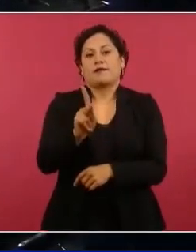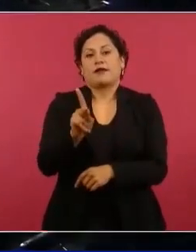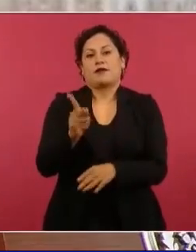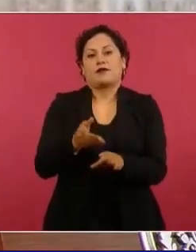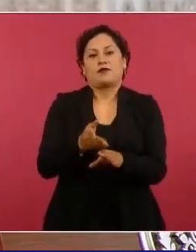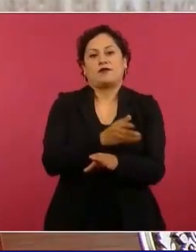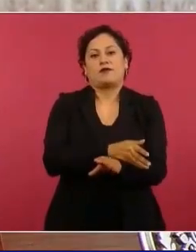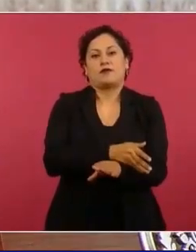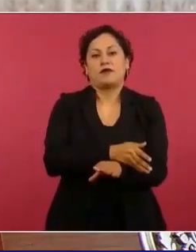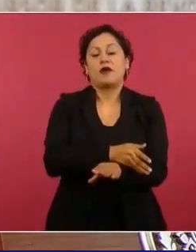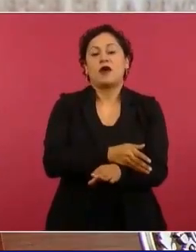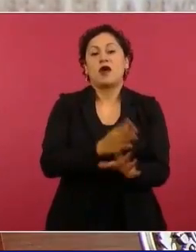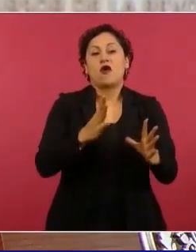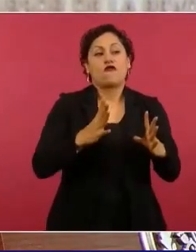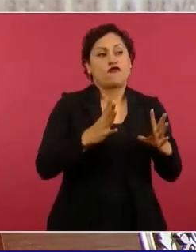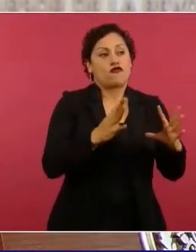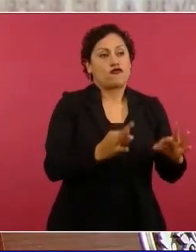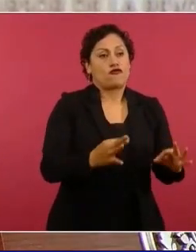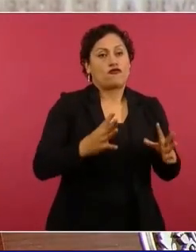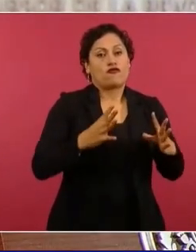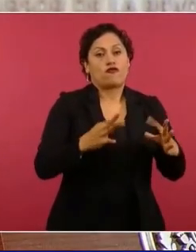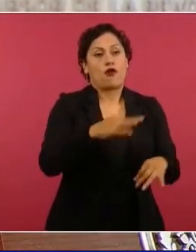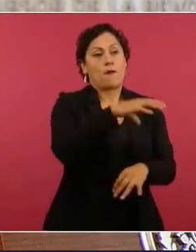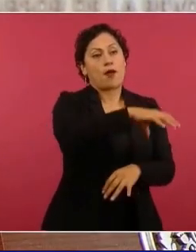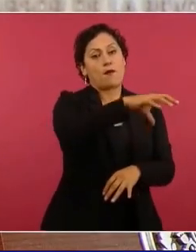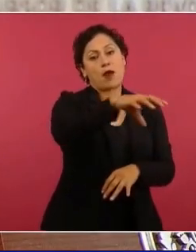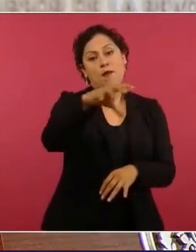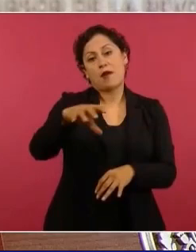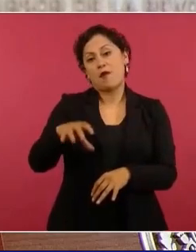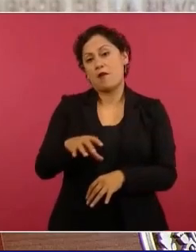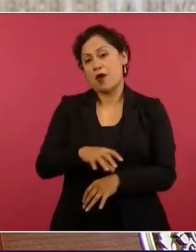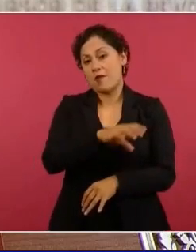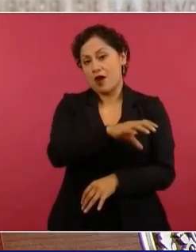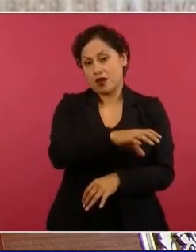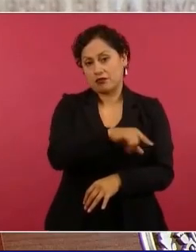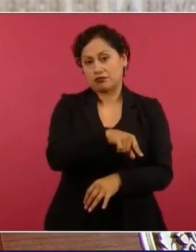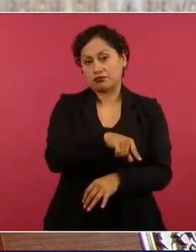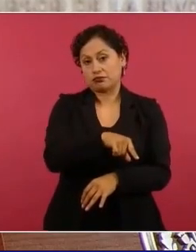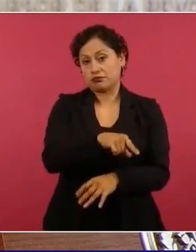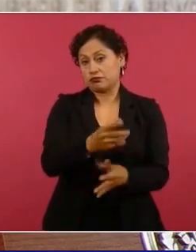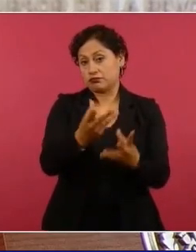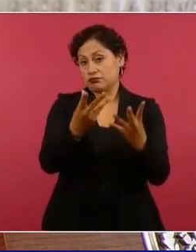de la llamada sociedad civil